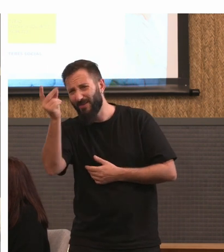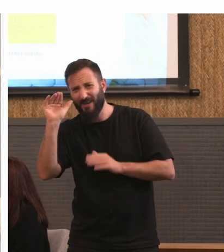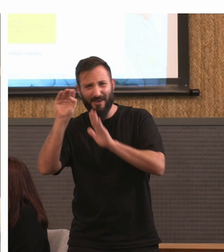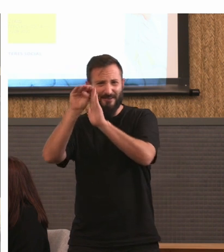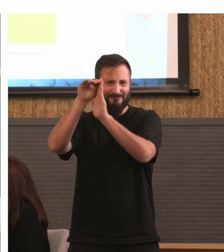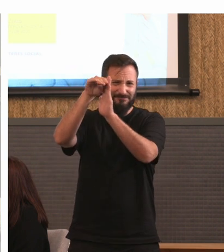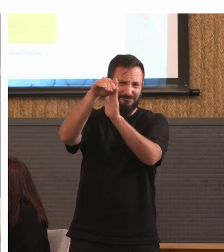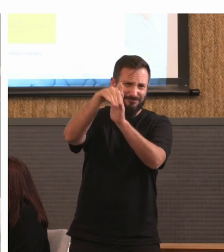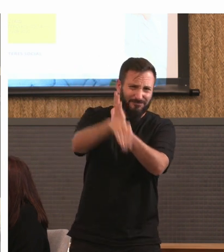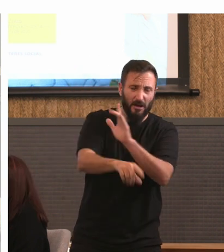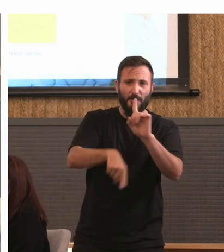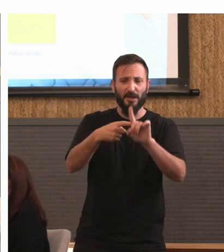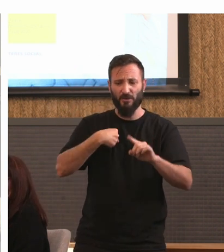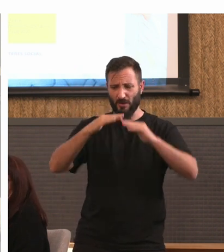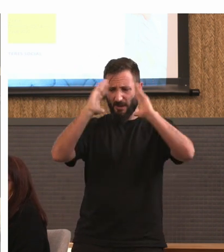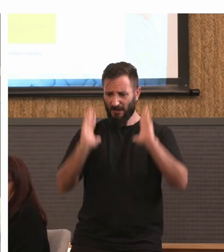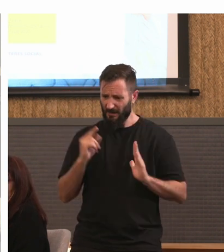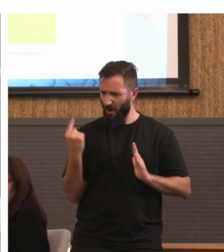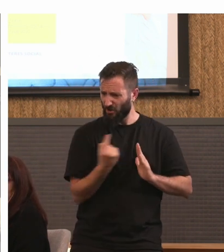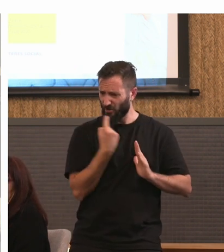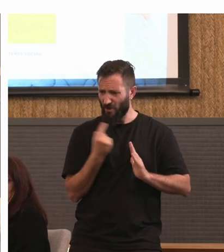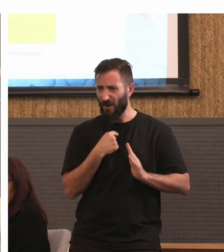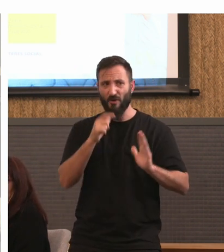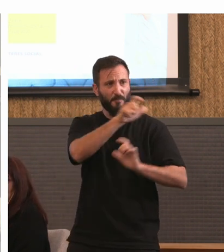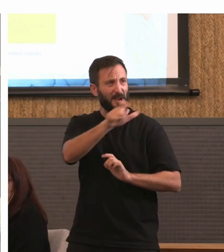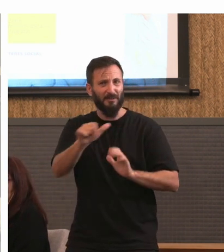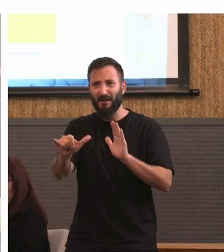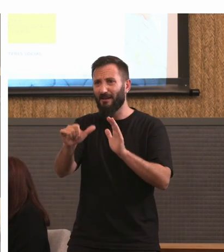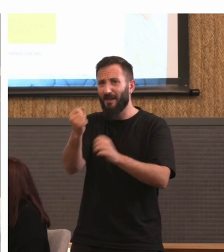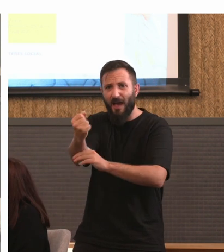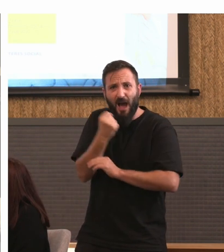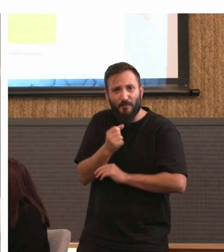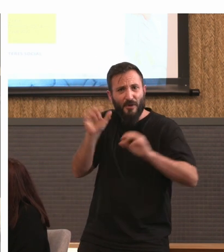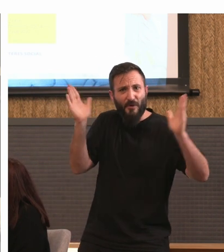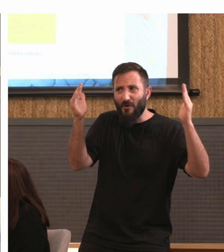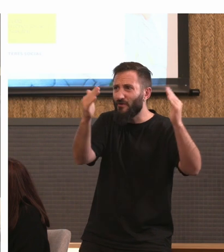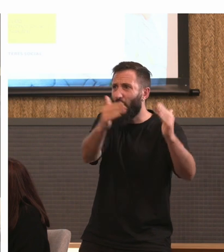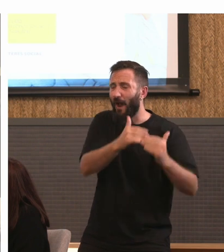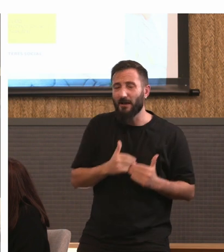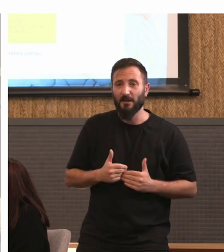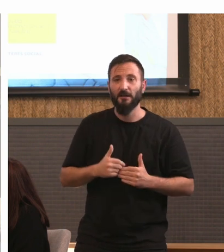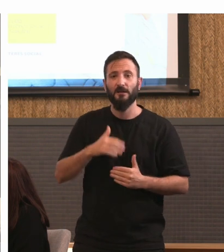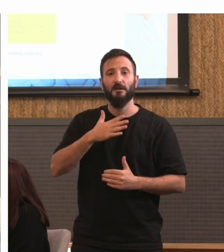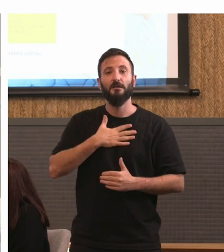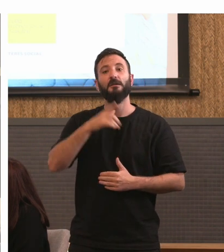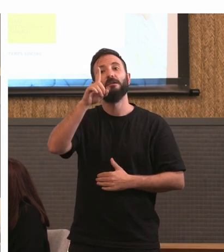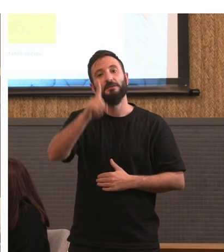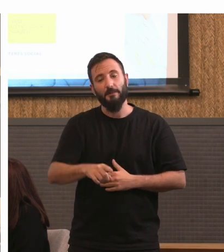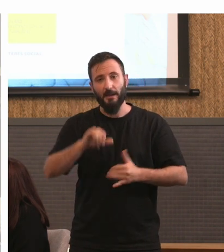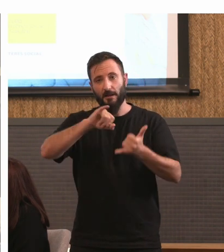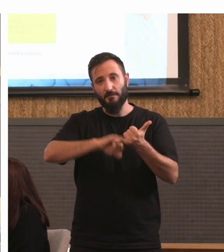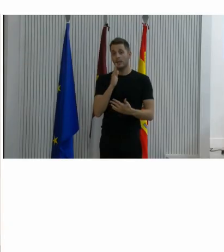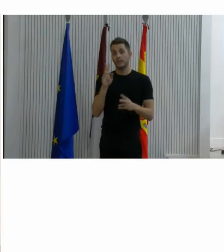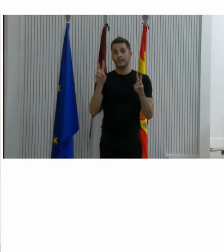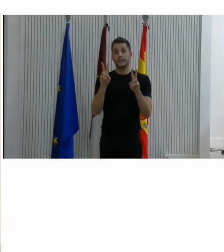y yo estoy sola en casa no tengo a nadie eh pues había que llevar una residencia y también fue